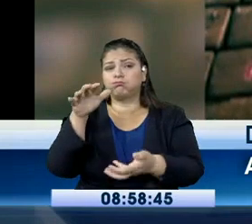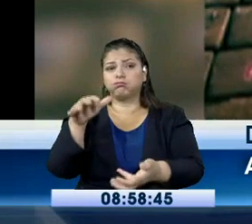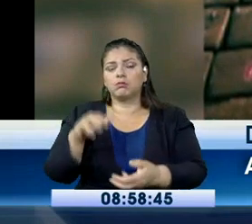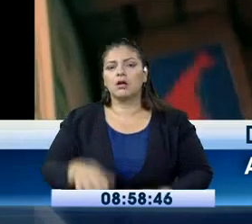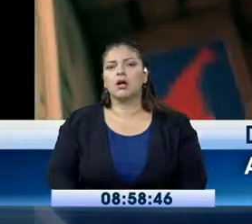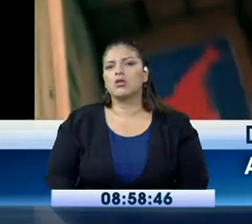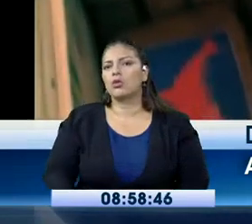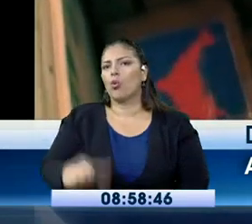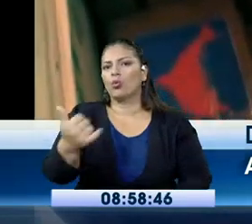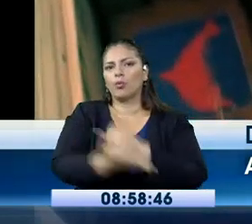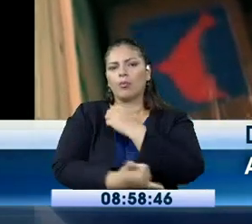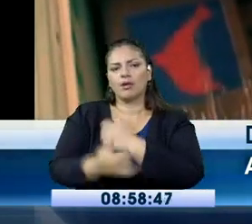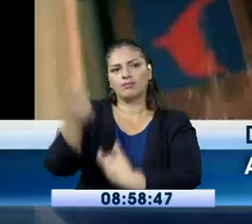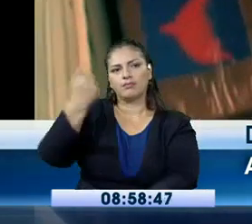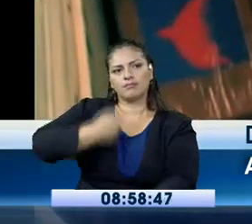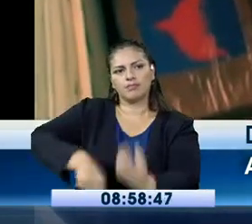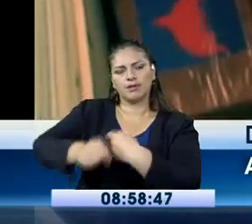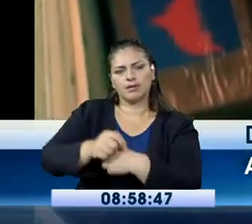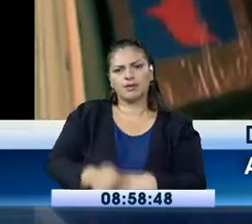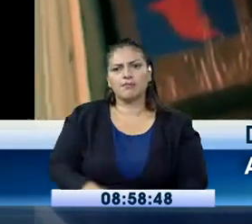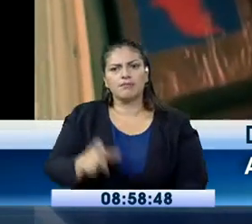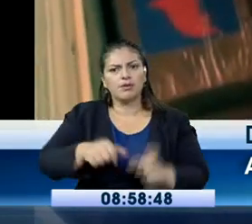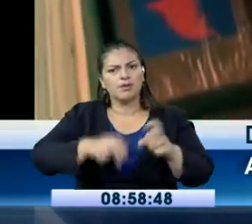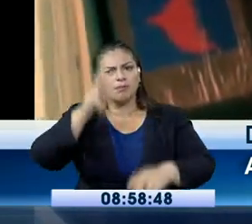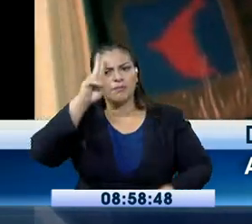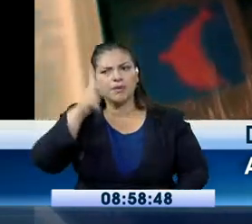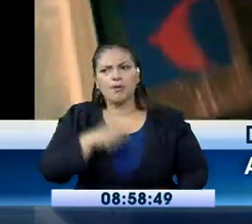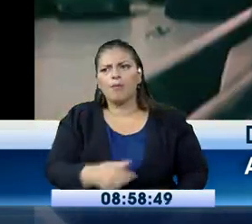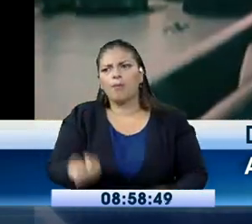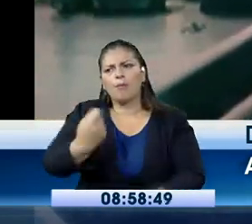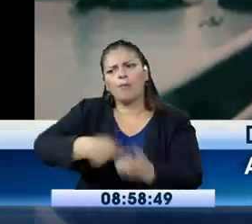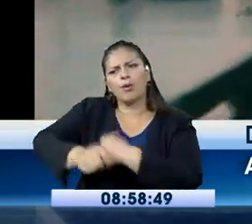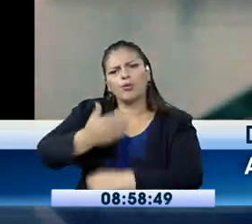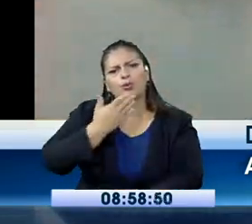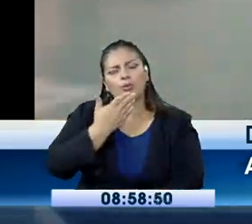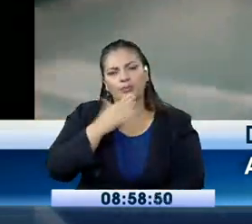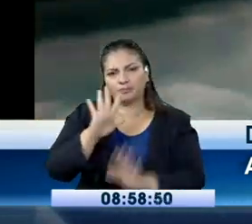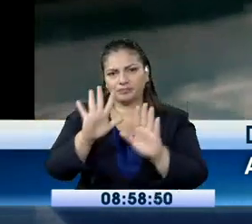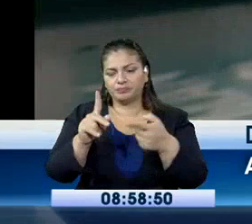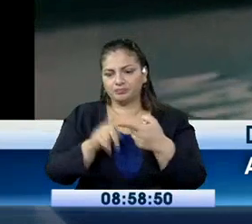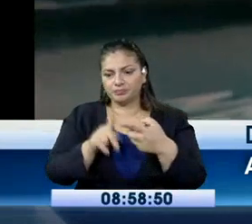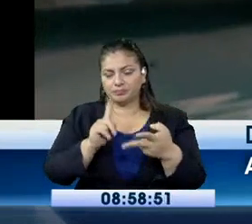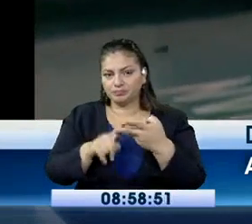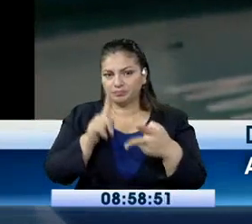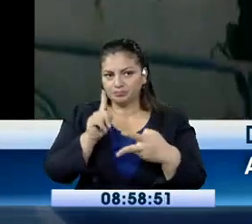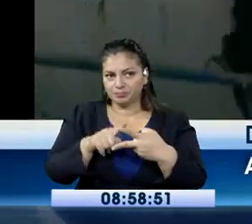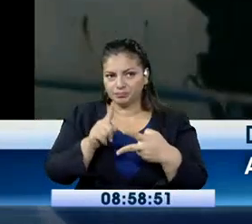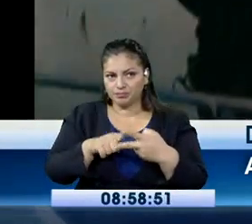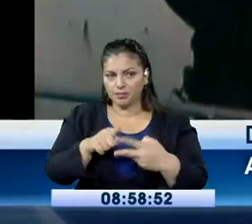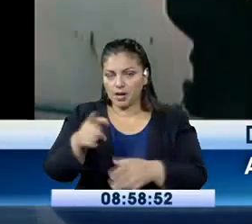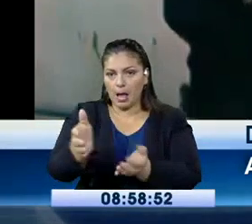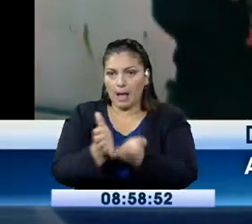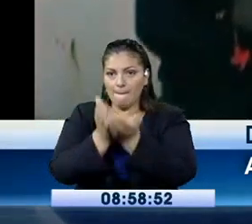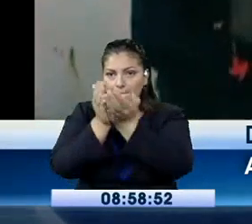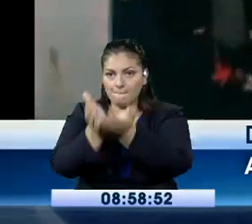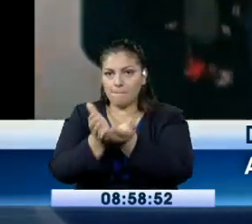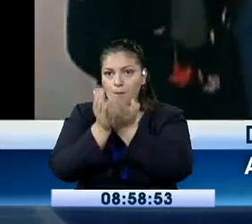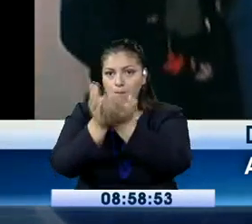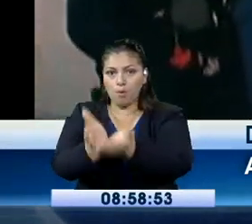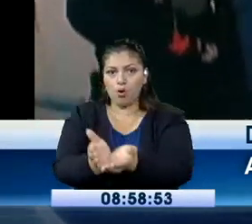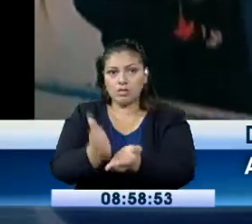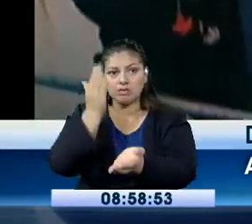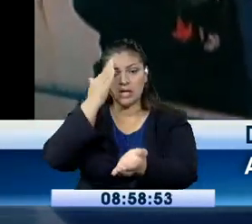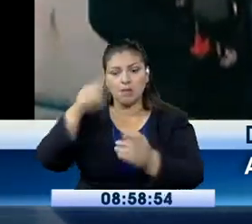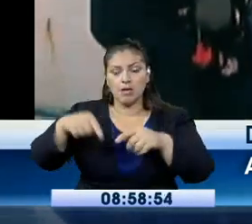cuales se pretende enviar la sustancia. El primero es el transporte marítimo mediante el uso de las conocidas